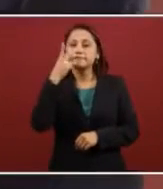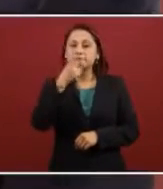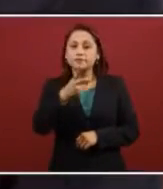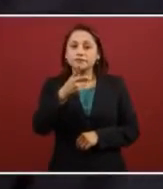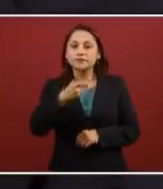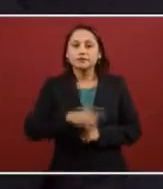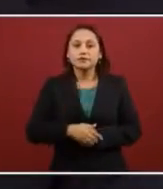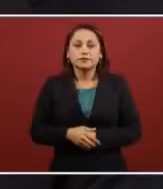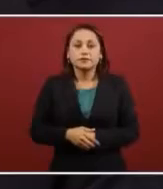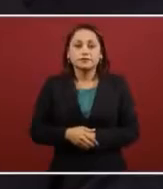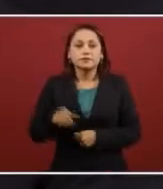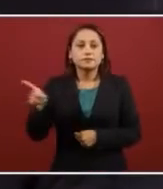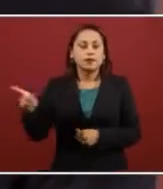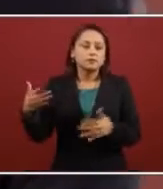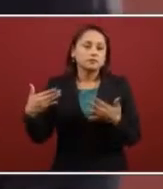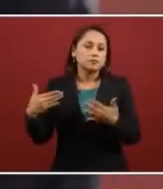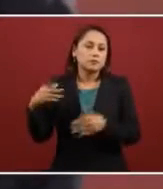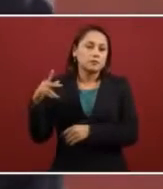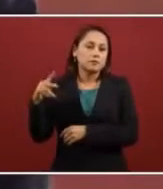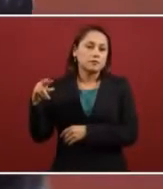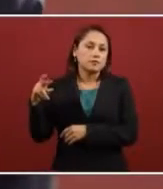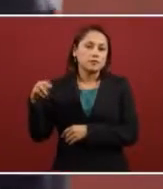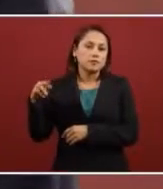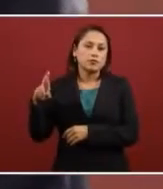Panameño. A Panamanian. Puerto Ríos.